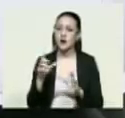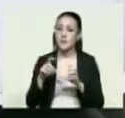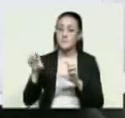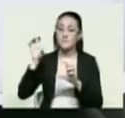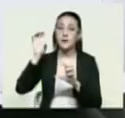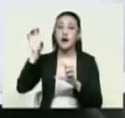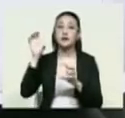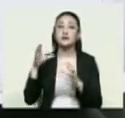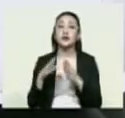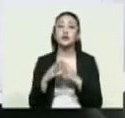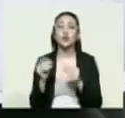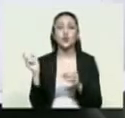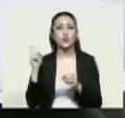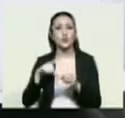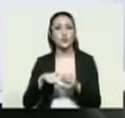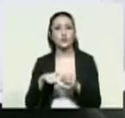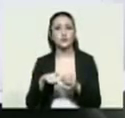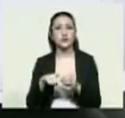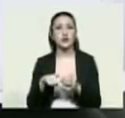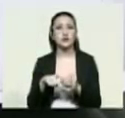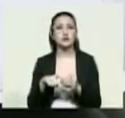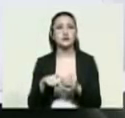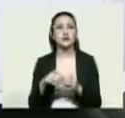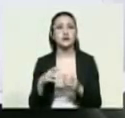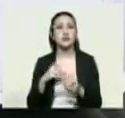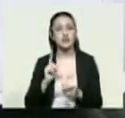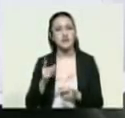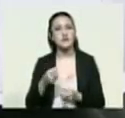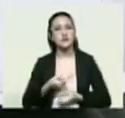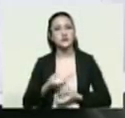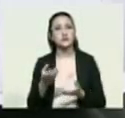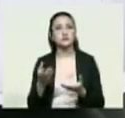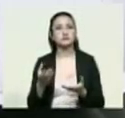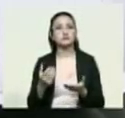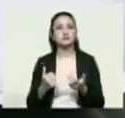patria que todos los integrantes de este gremio deben poseerlo para las contribuciones económicas.